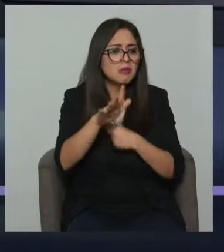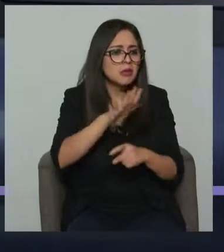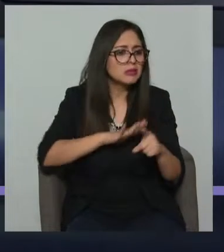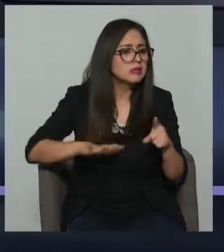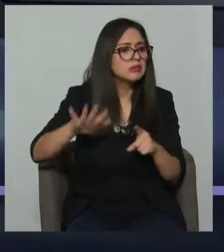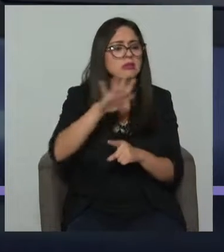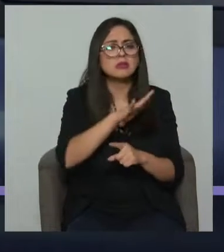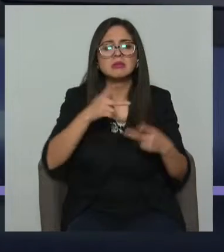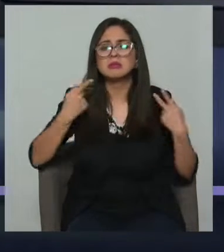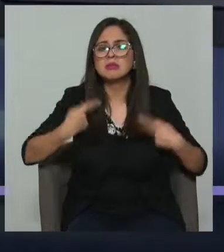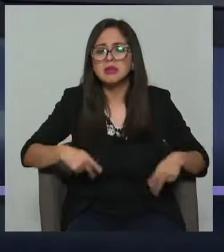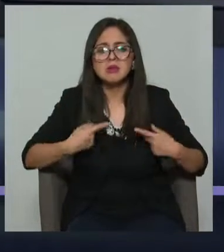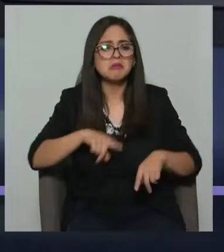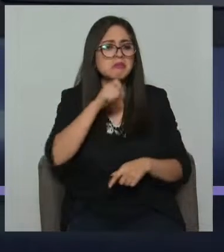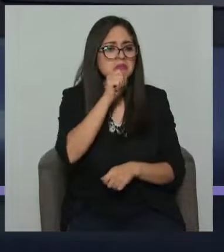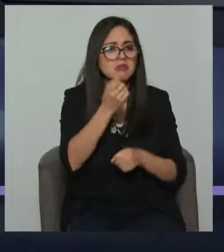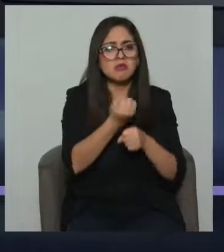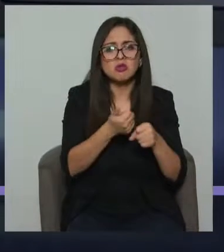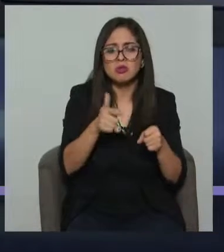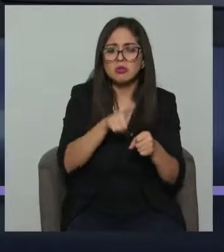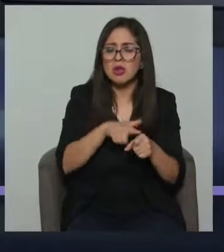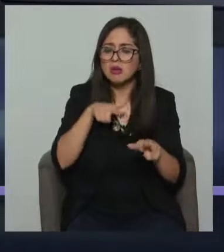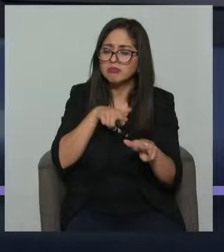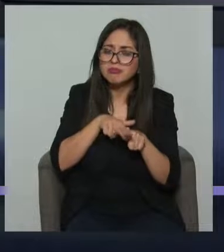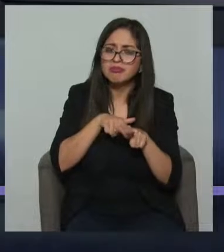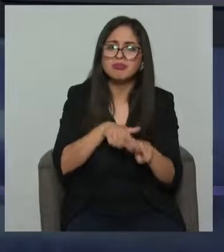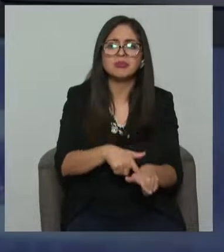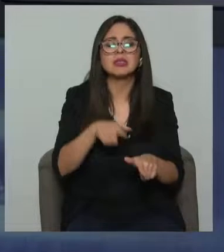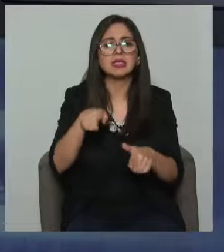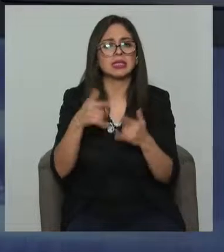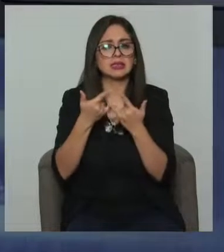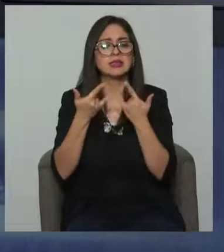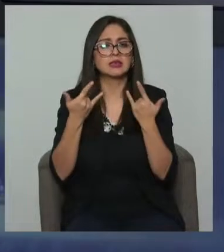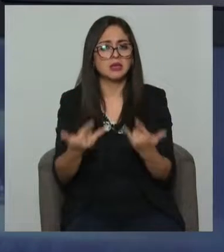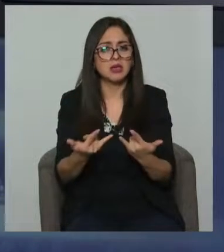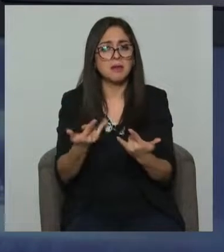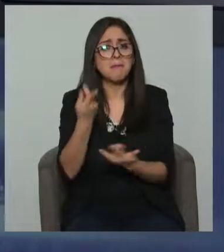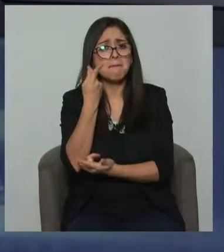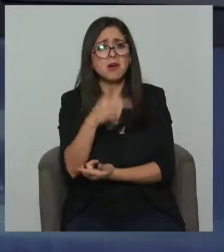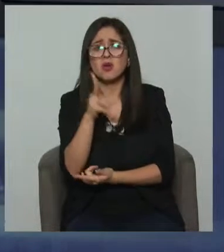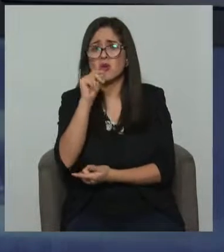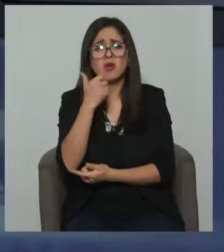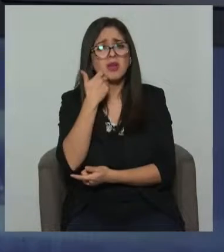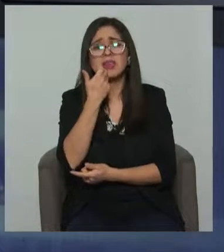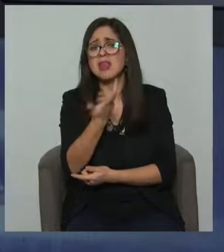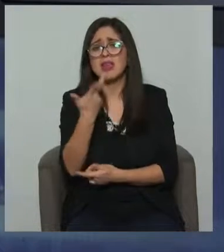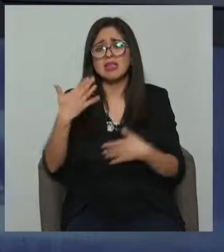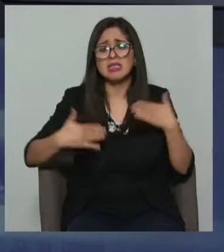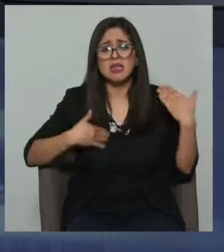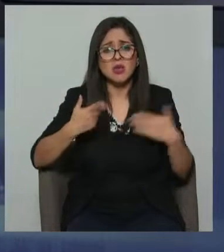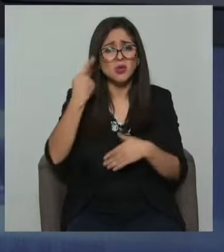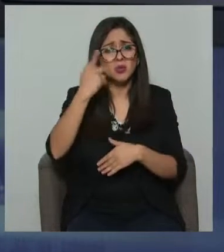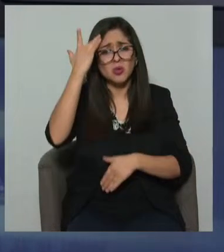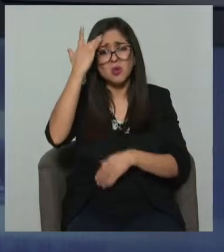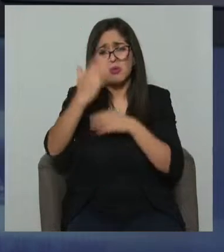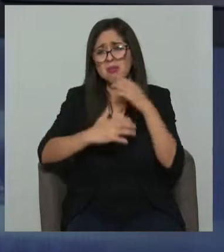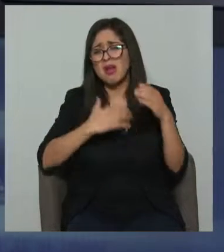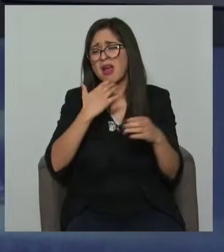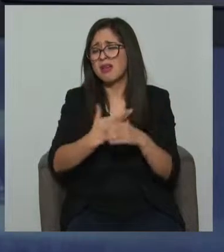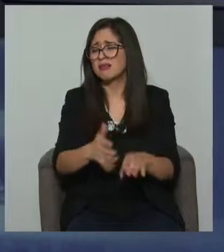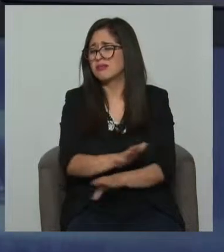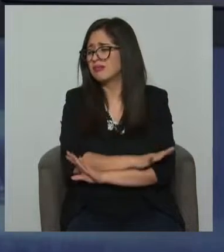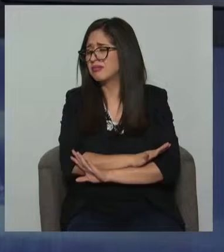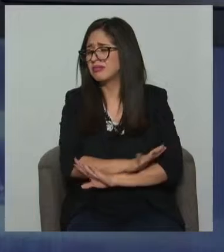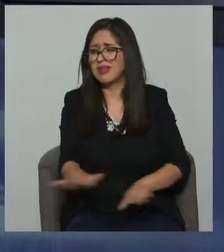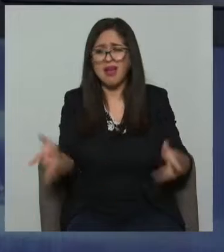problemas sociales en los que se desarrolla la historia y no quiere celebrar su cumpleaños. Está harto,